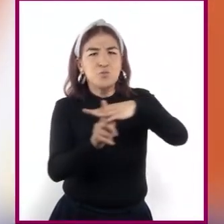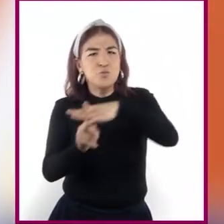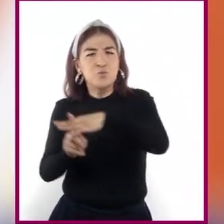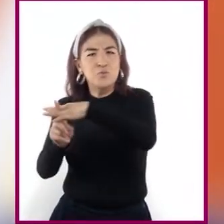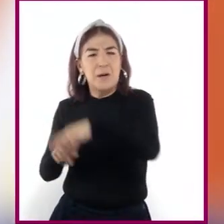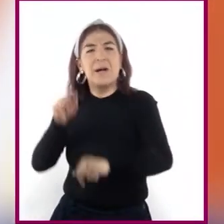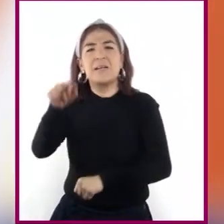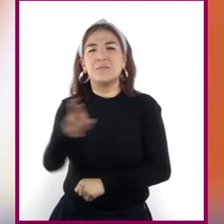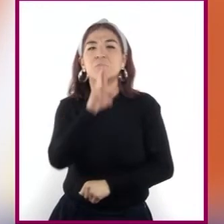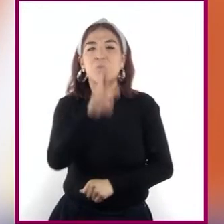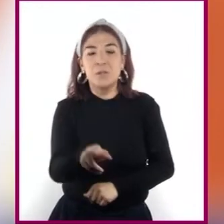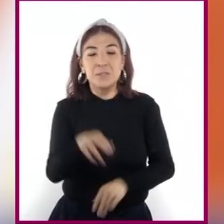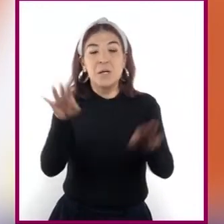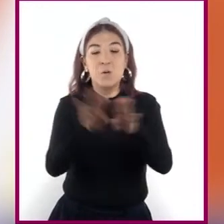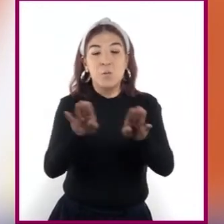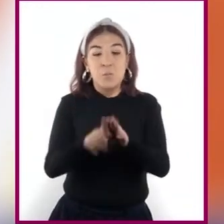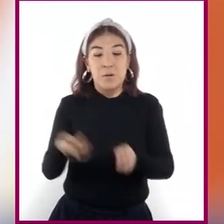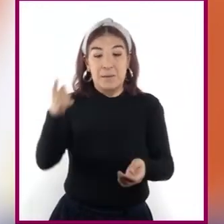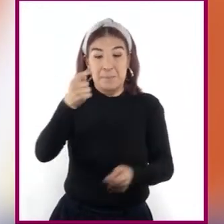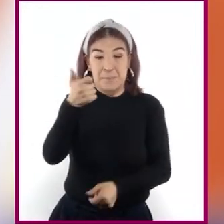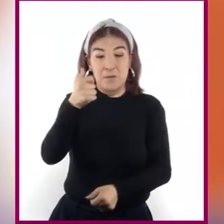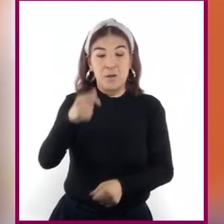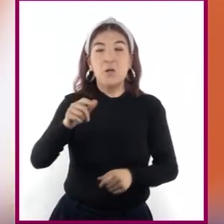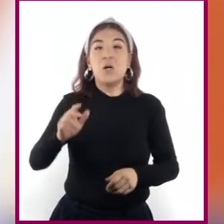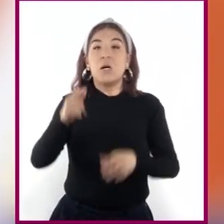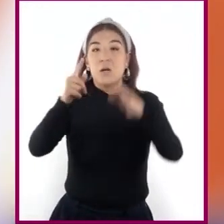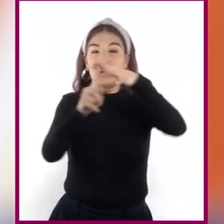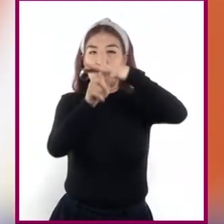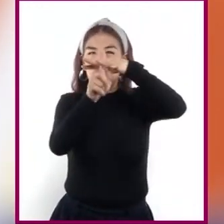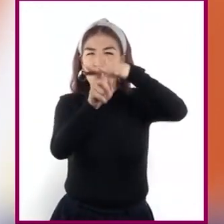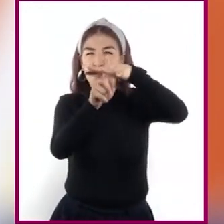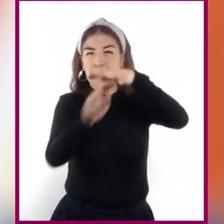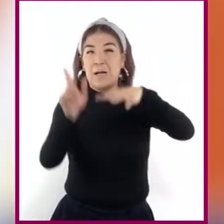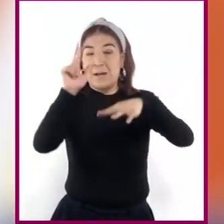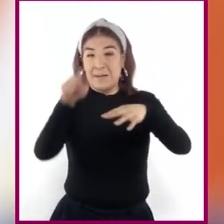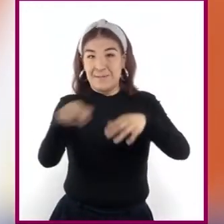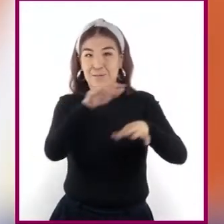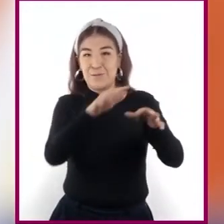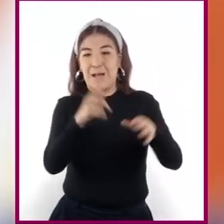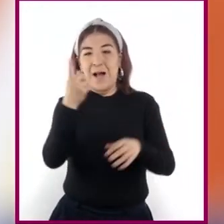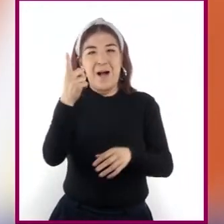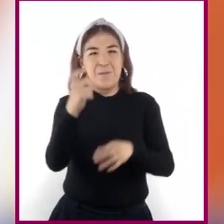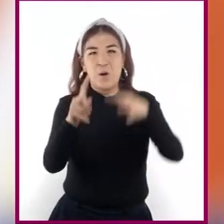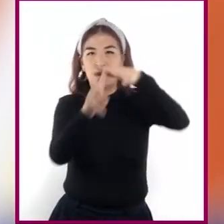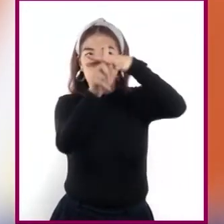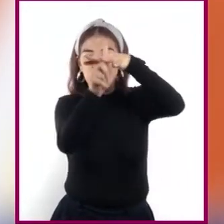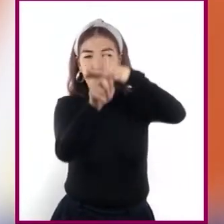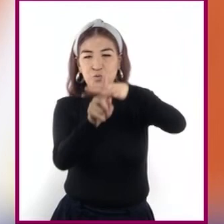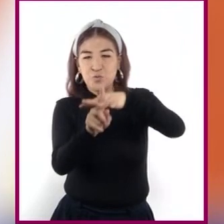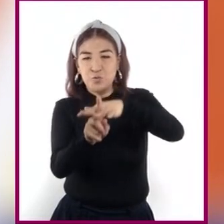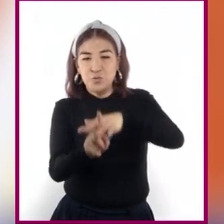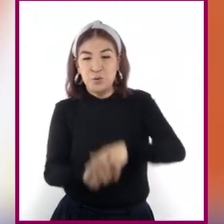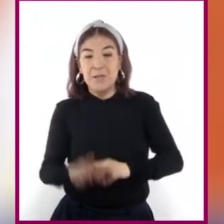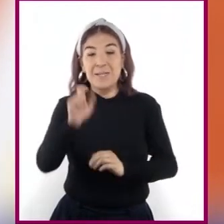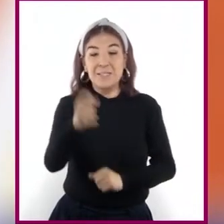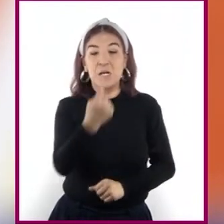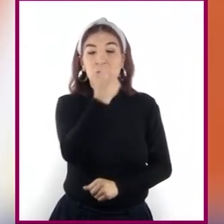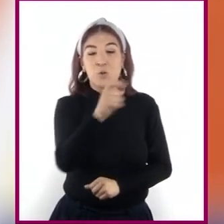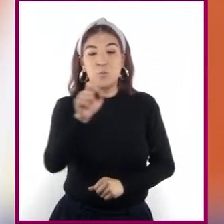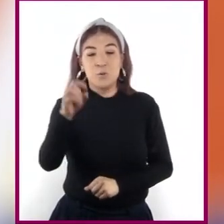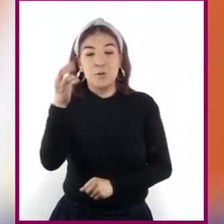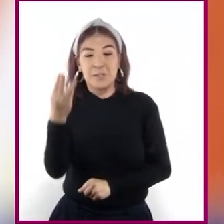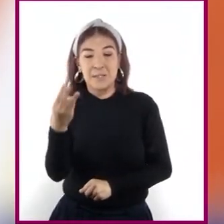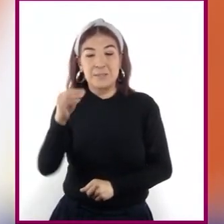Primero, desciende 1.3 metros. Posteriormente, desciende 2.47 metros. Por